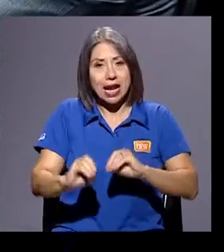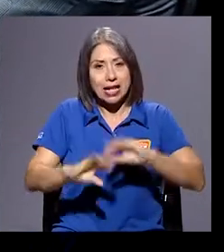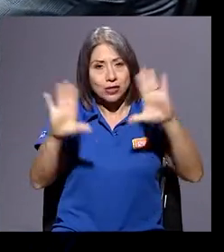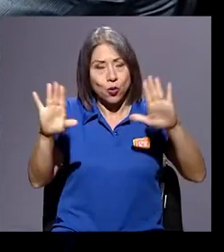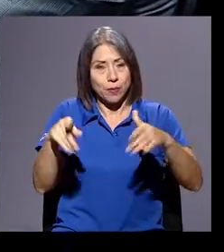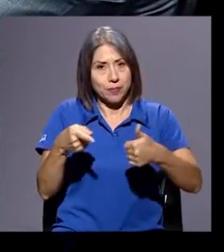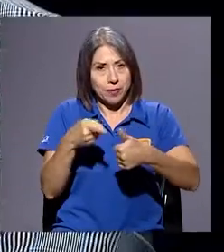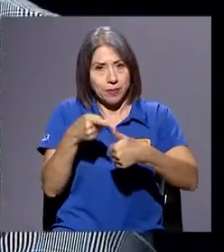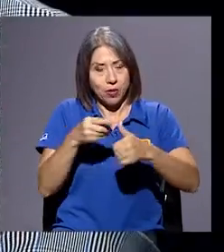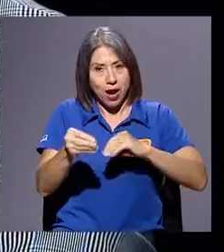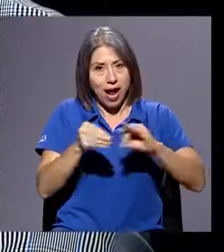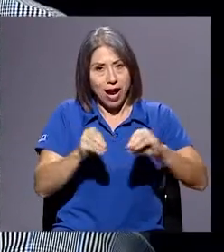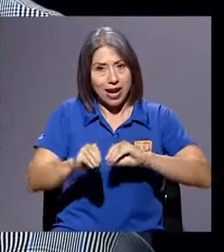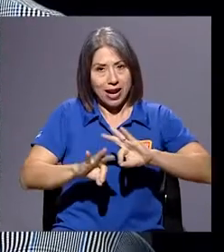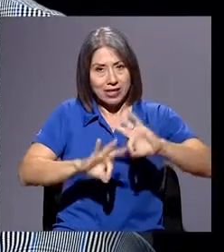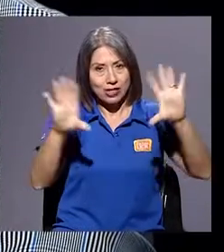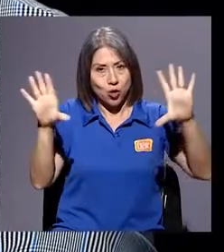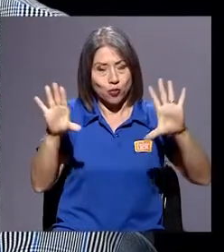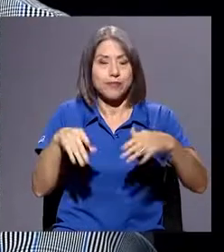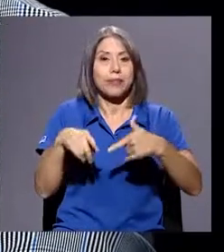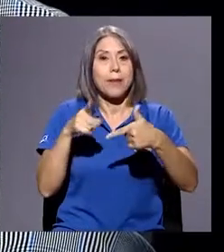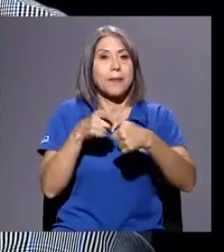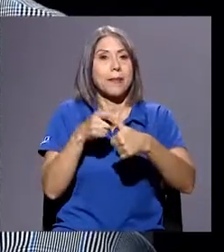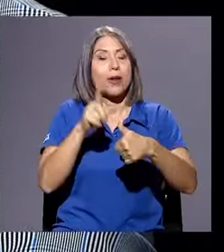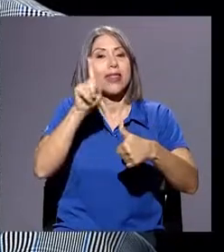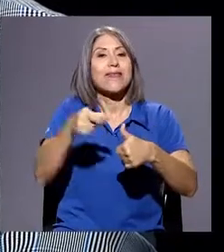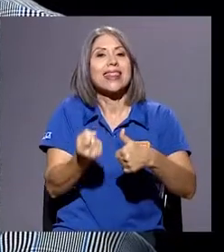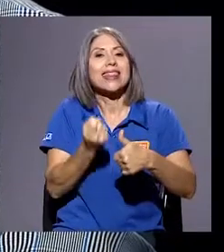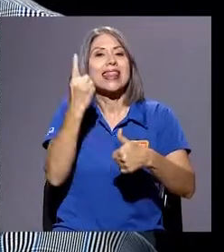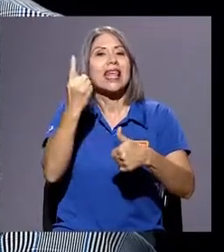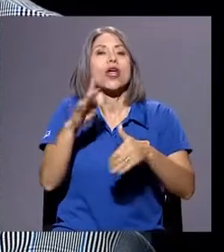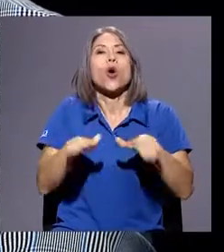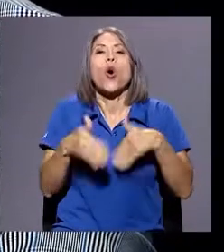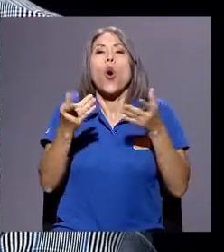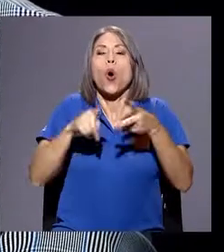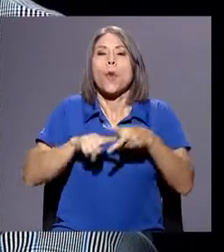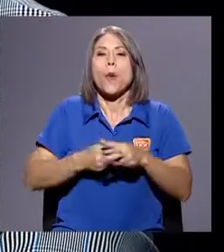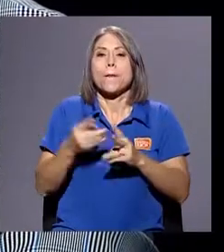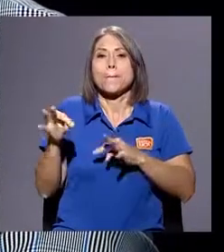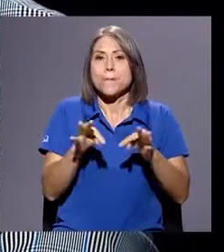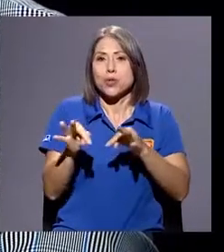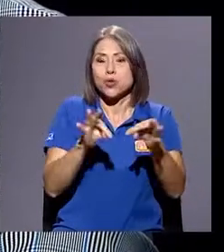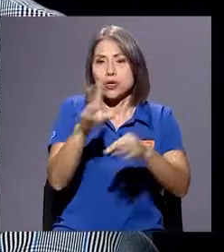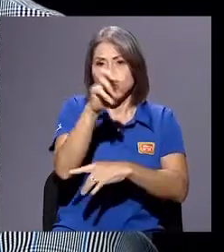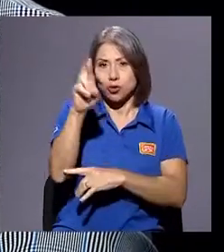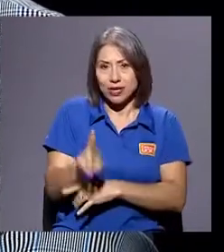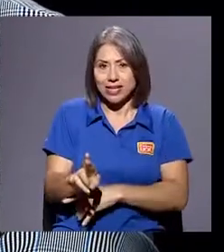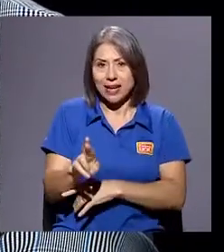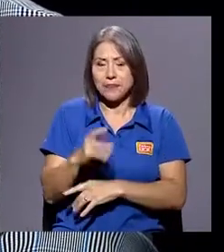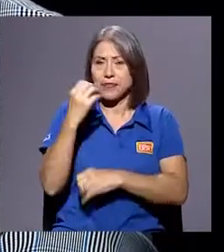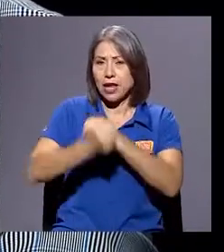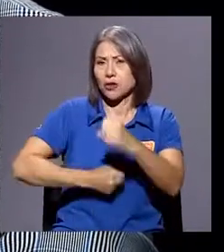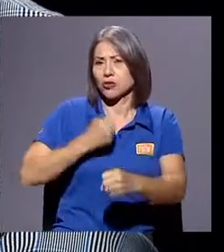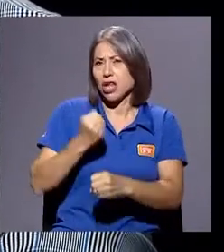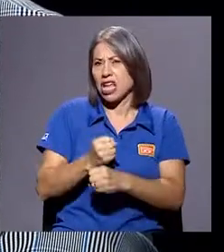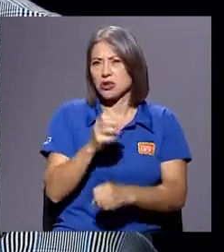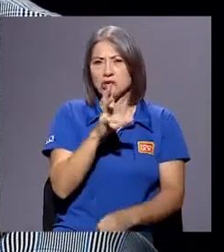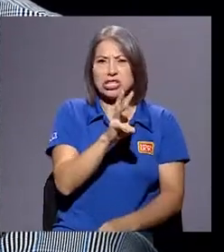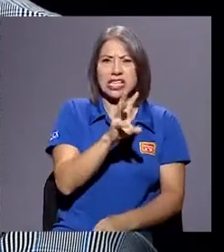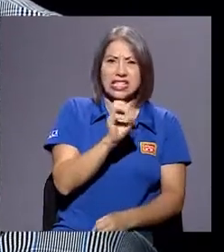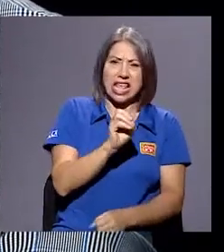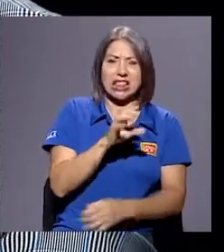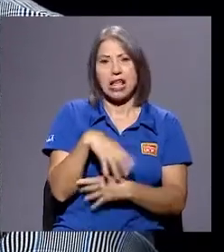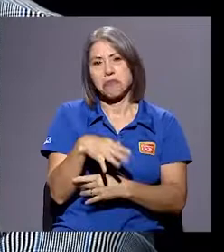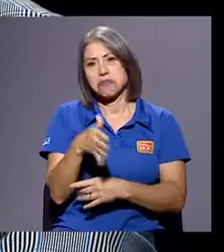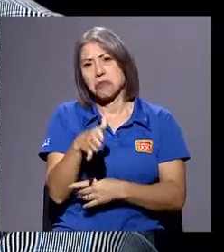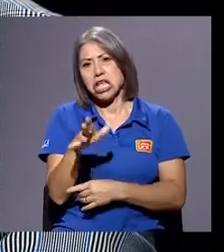la aclaración. Hay que entender un poco cómo fue que empezó el turismo en Costa Rica. Y en los años 60, 70, digamos,